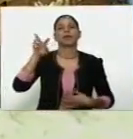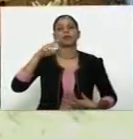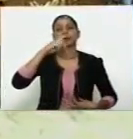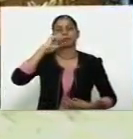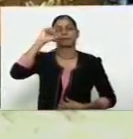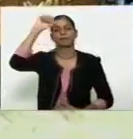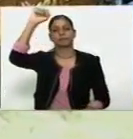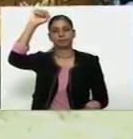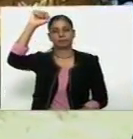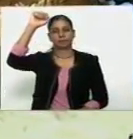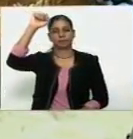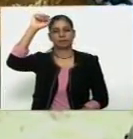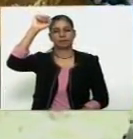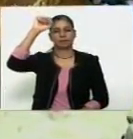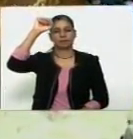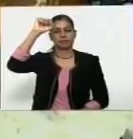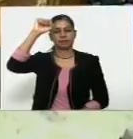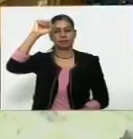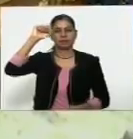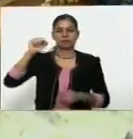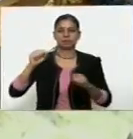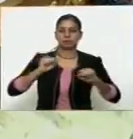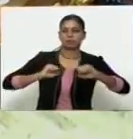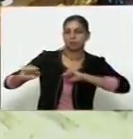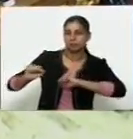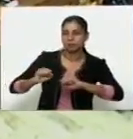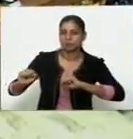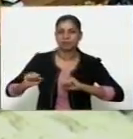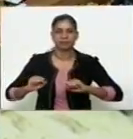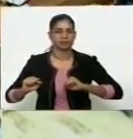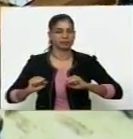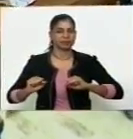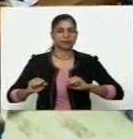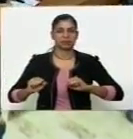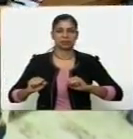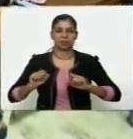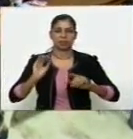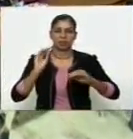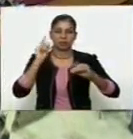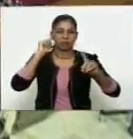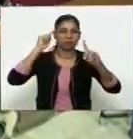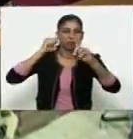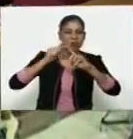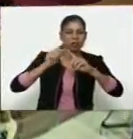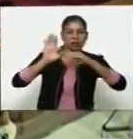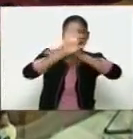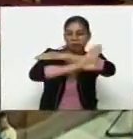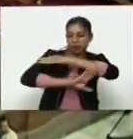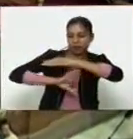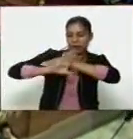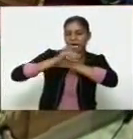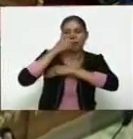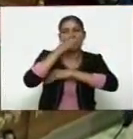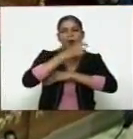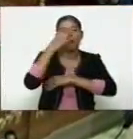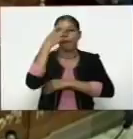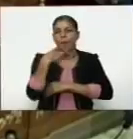Nicolás Maduro Moro, ha activado diversos mecanismos de protección al pueblo venezolano, así